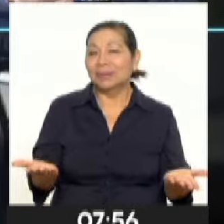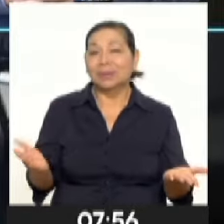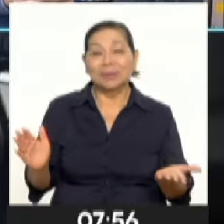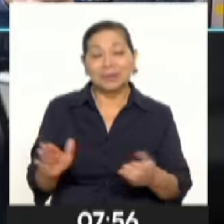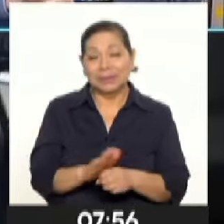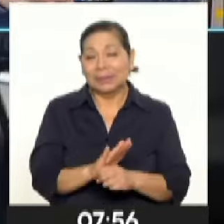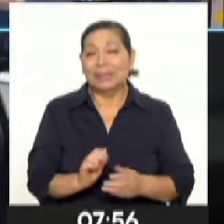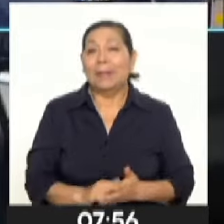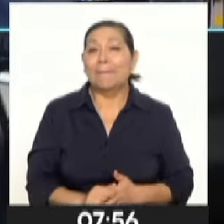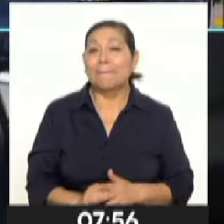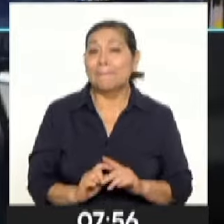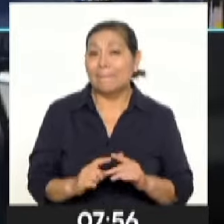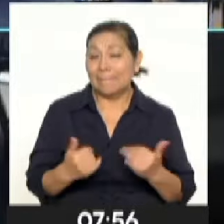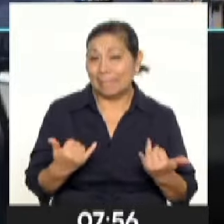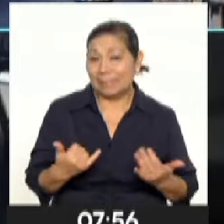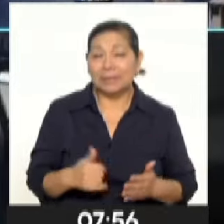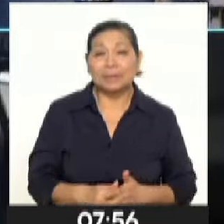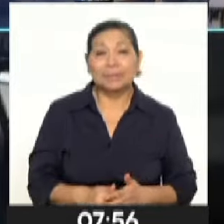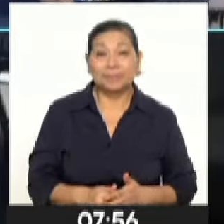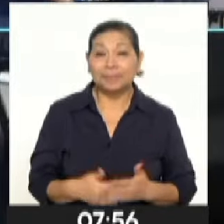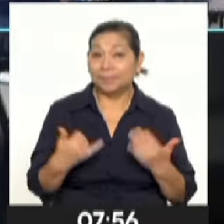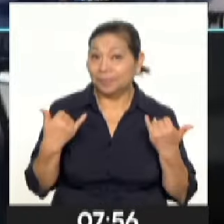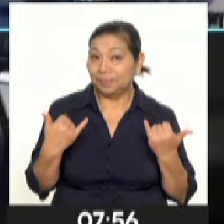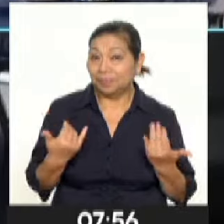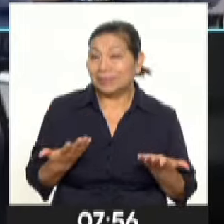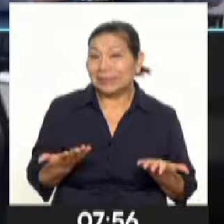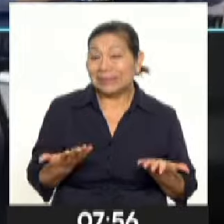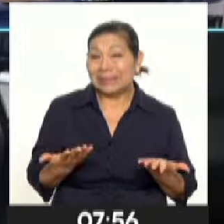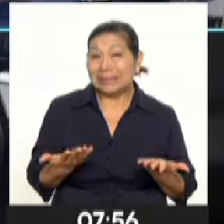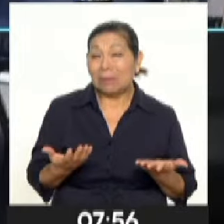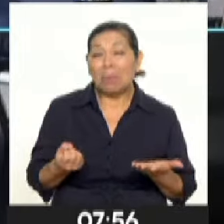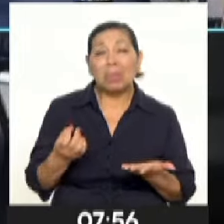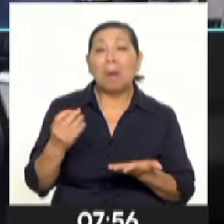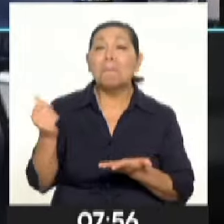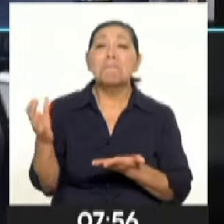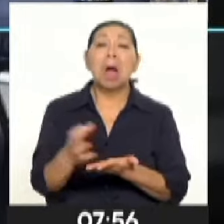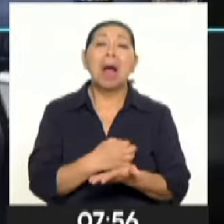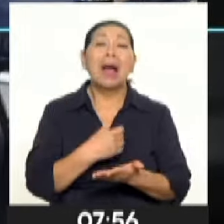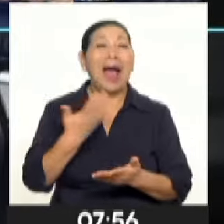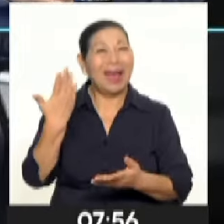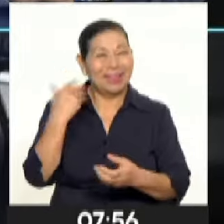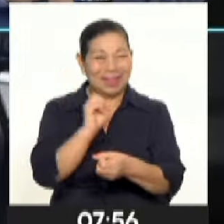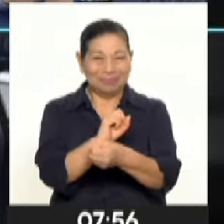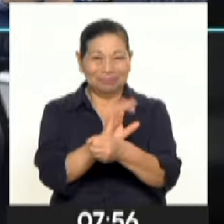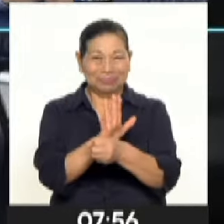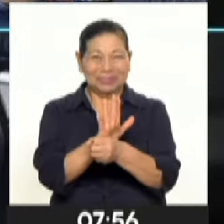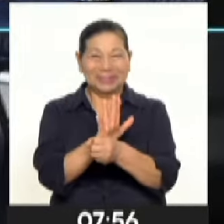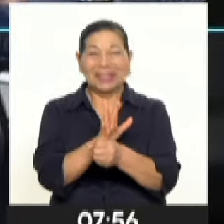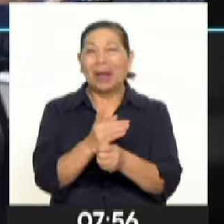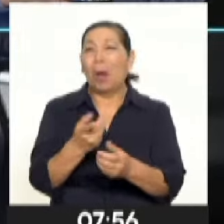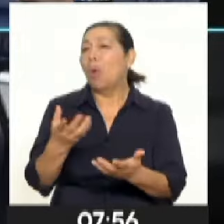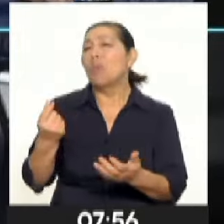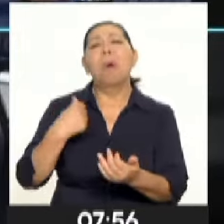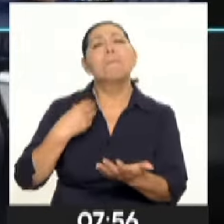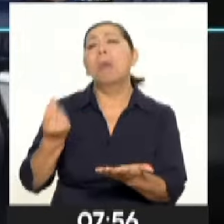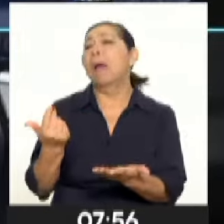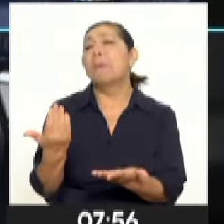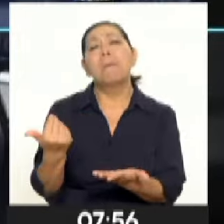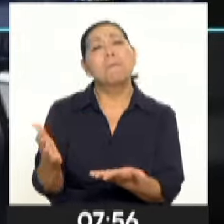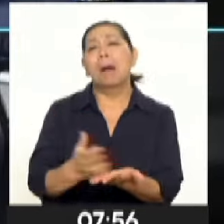completamente honestos. Bueno, y a partir de esto ha habido muchos retiros, ¿no? Por pandemia se hicieron 6 retiros de las AFPs, de los fondos de